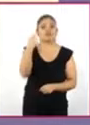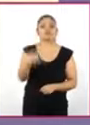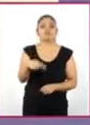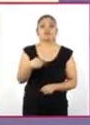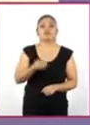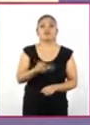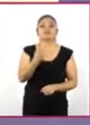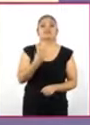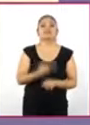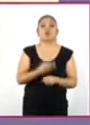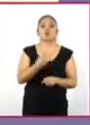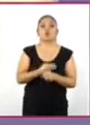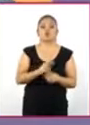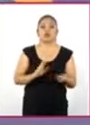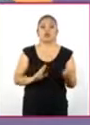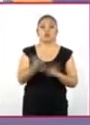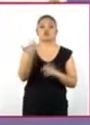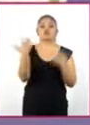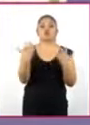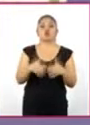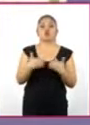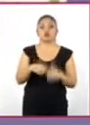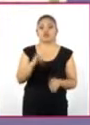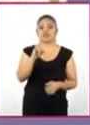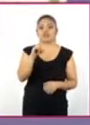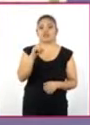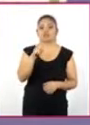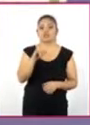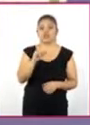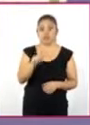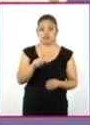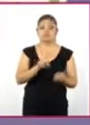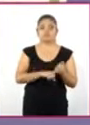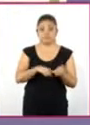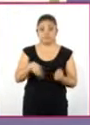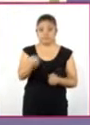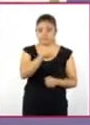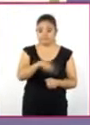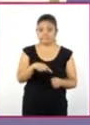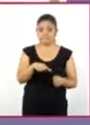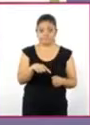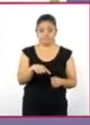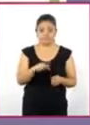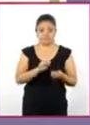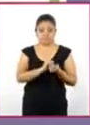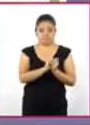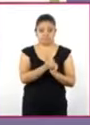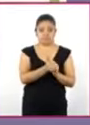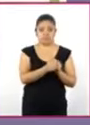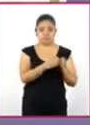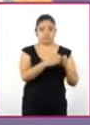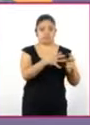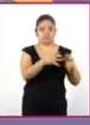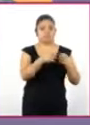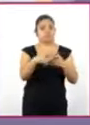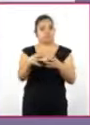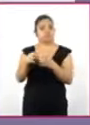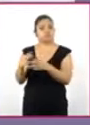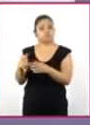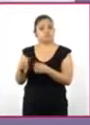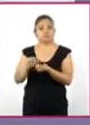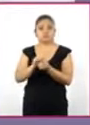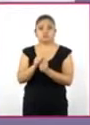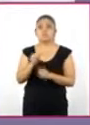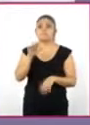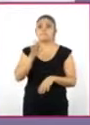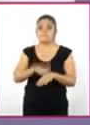Segunda Revolución Industrial. Como consecuencia, las naciones industrializadas comenzaron a extender su poder hacia regiones